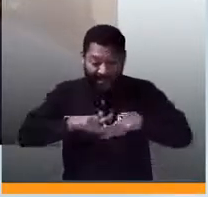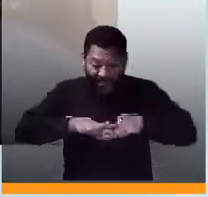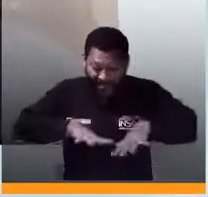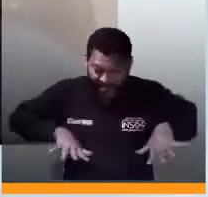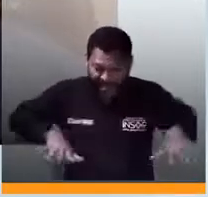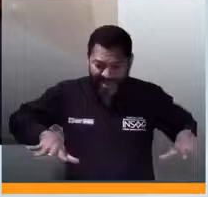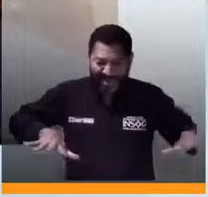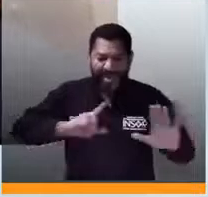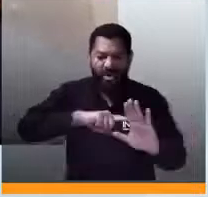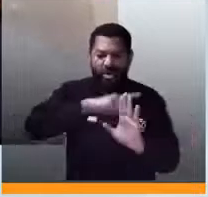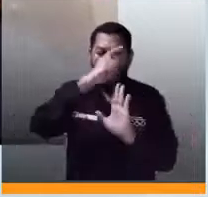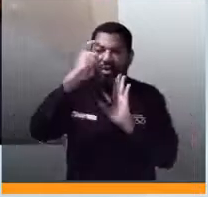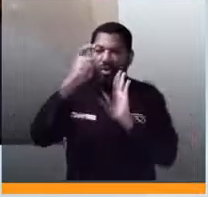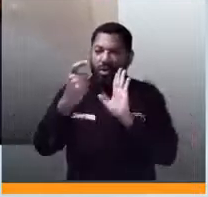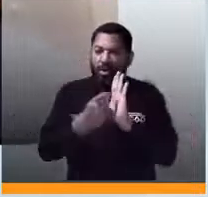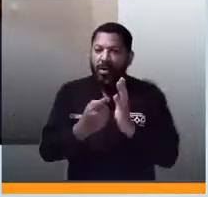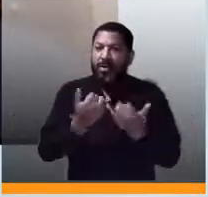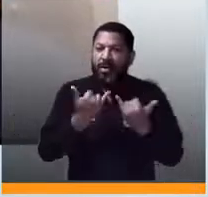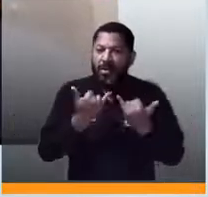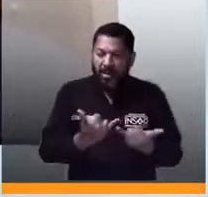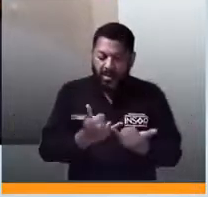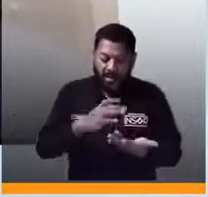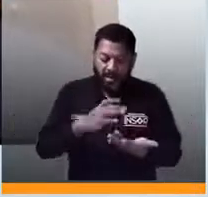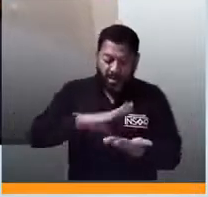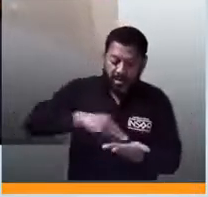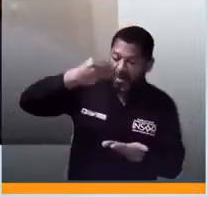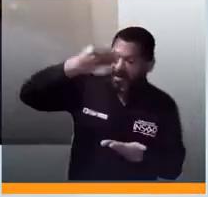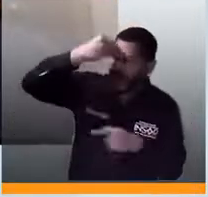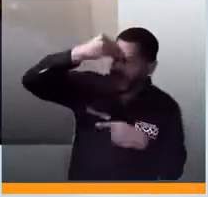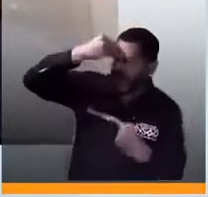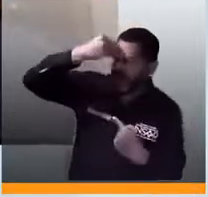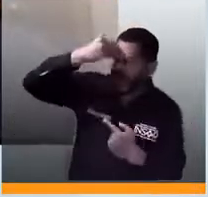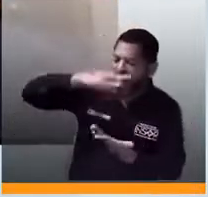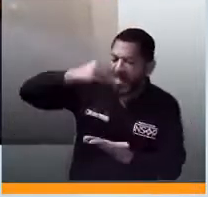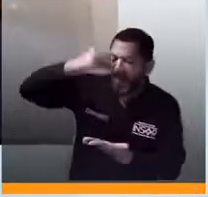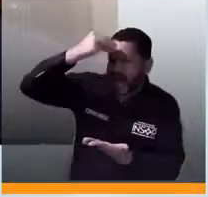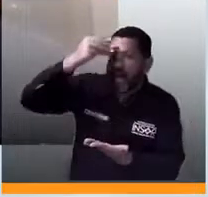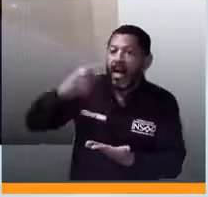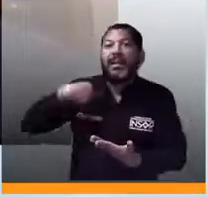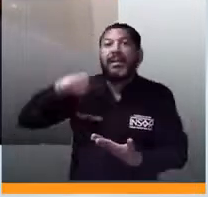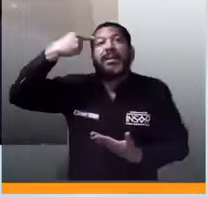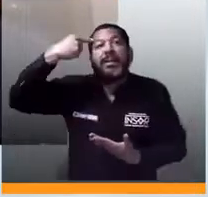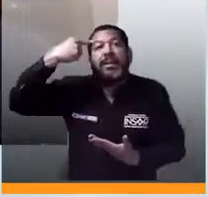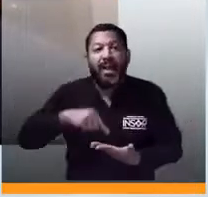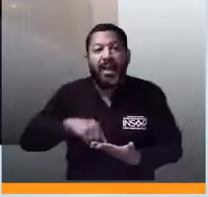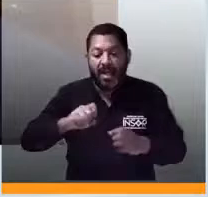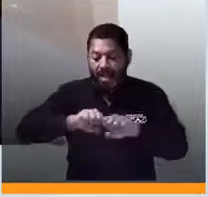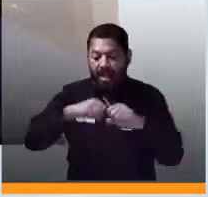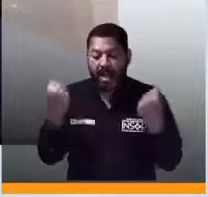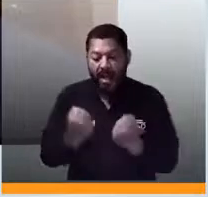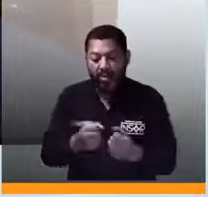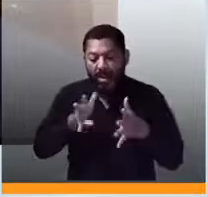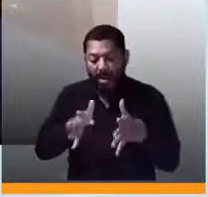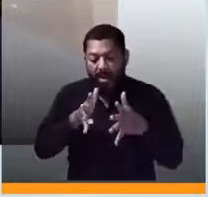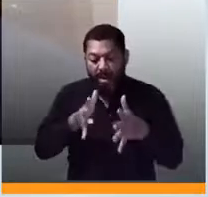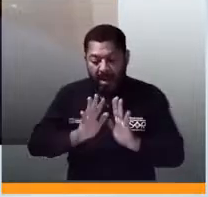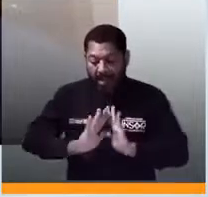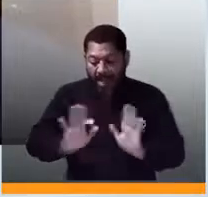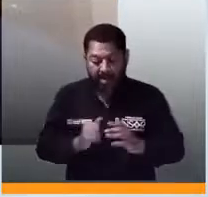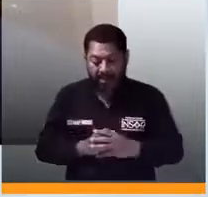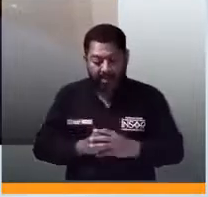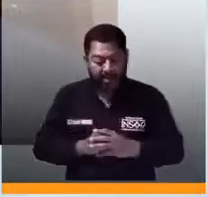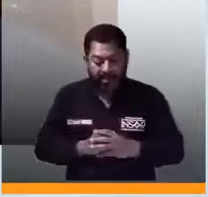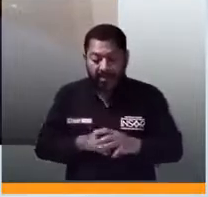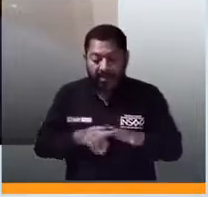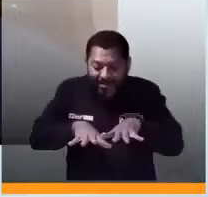ámbito totalizador. El aprendizaje no es solamente lo que se imparte en el aula, sino lo que la